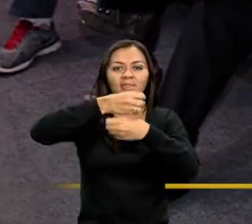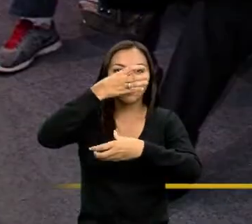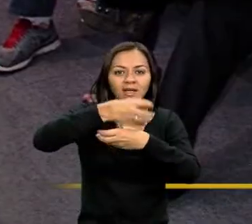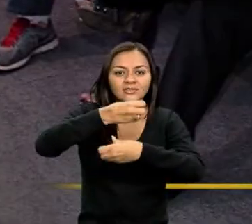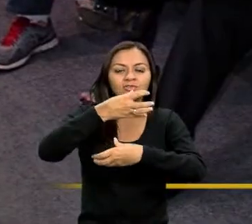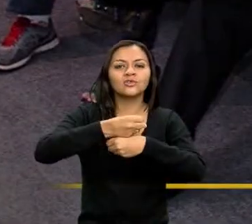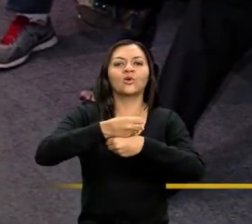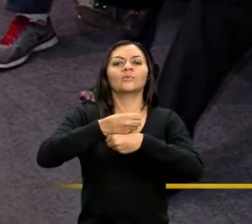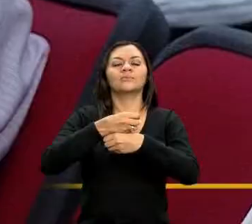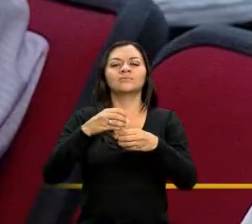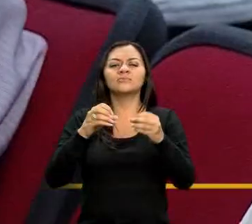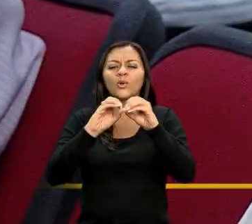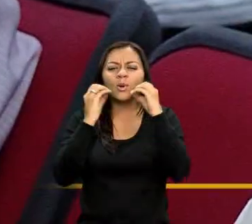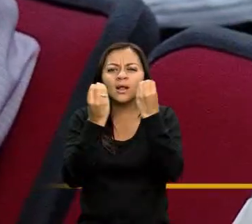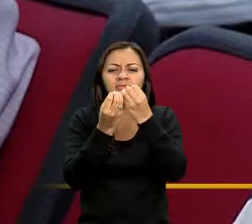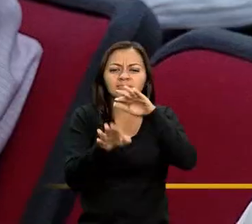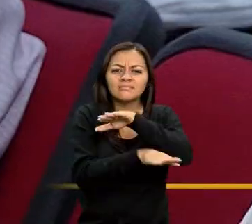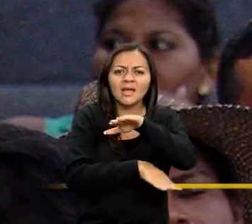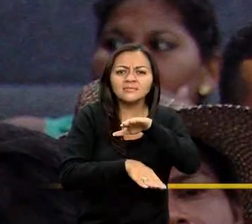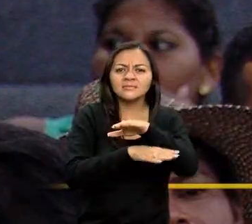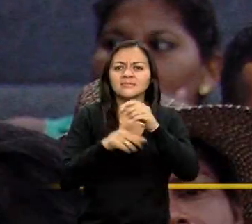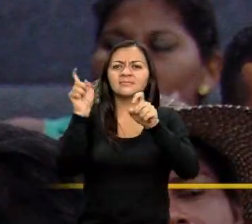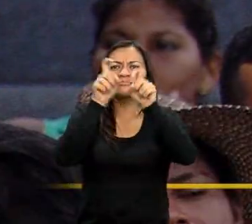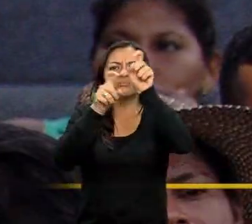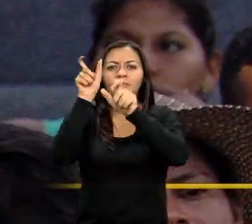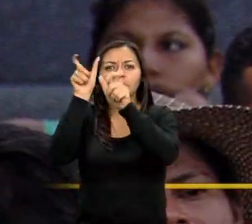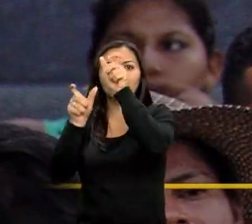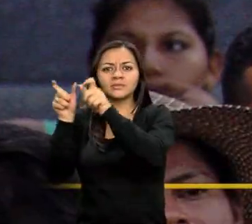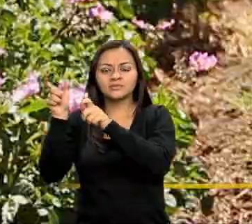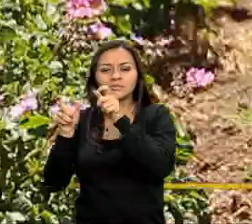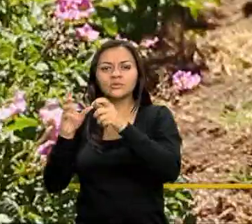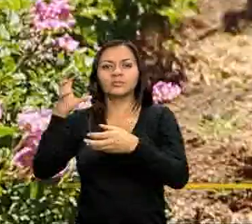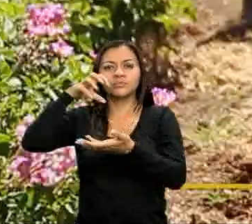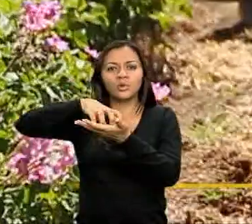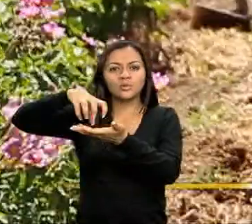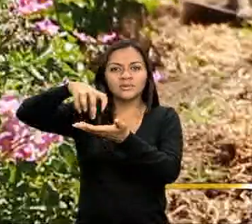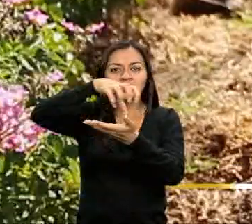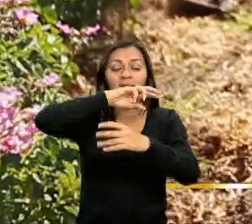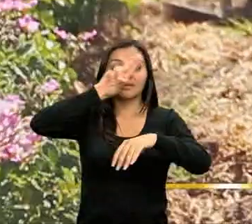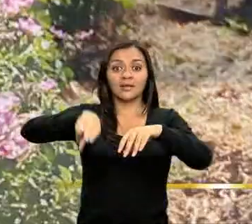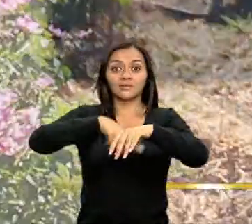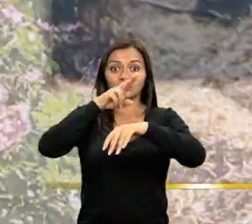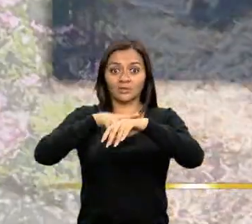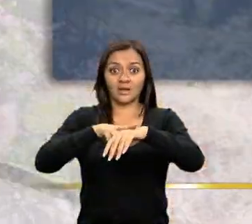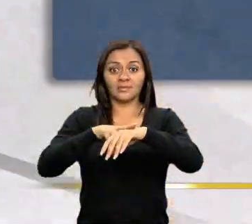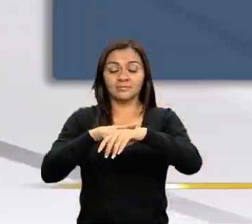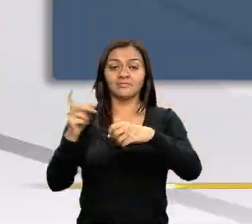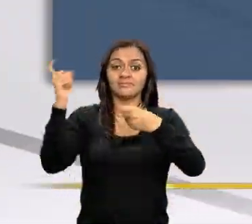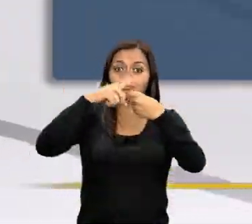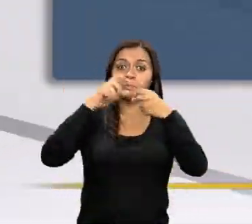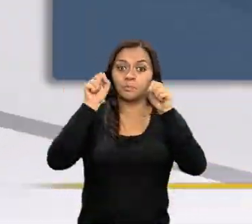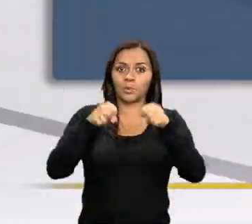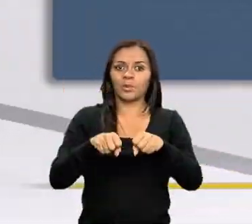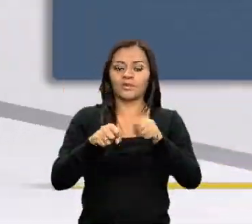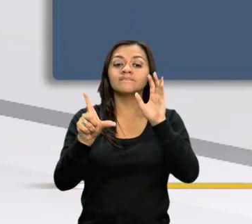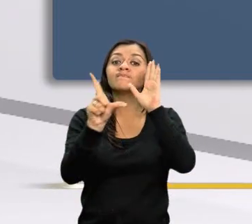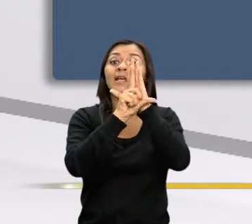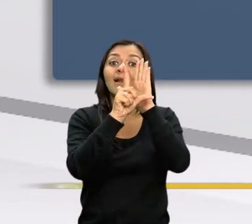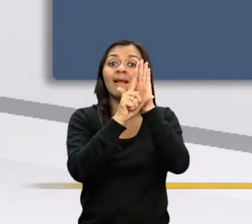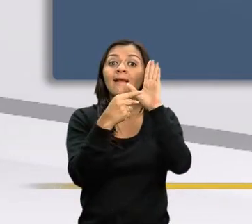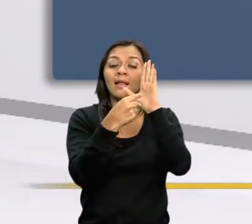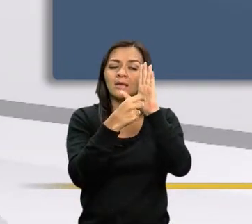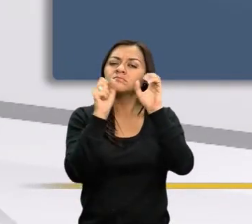federaciones, organizaciones de base, cantonales, provinciales y nacionales. Recuerda que la Ley de Tierras garantiza el